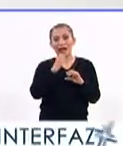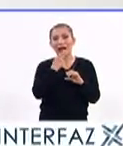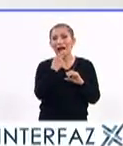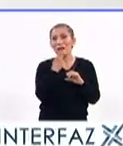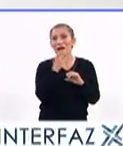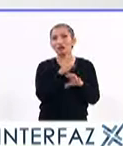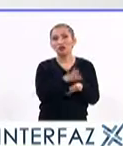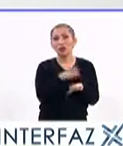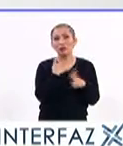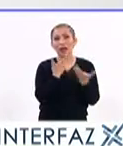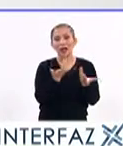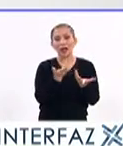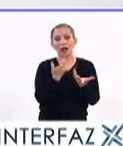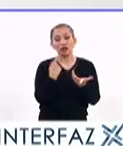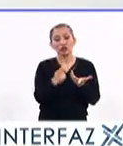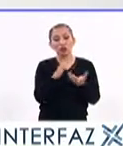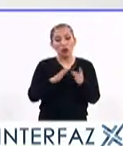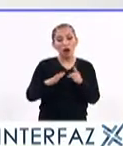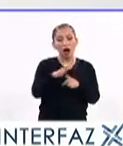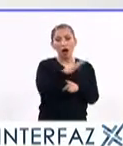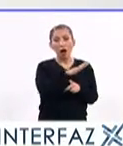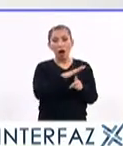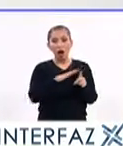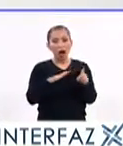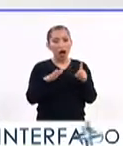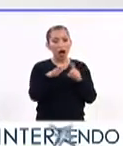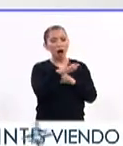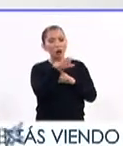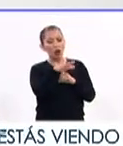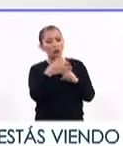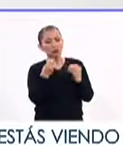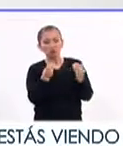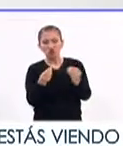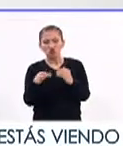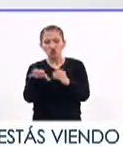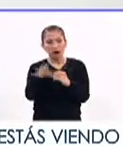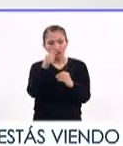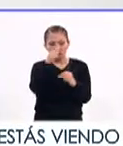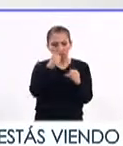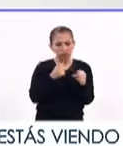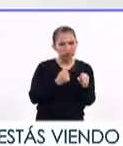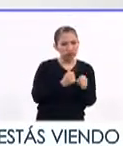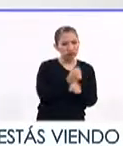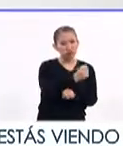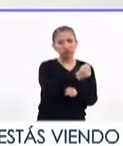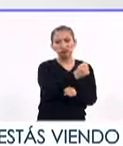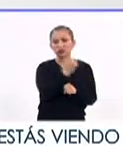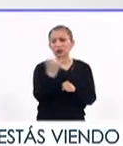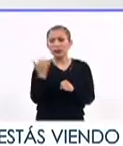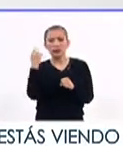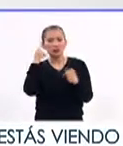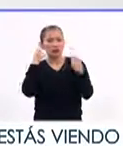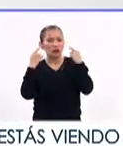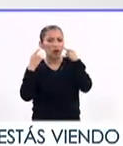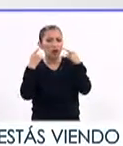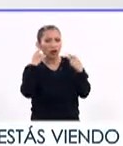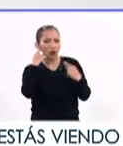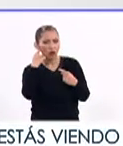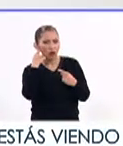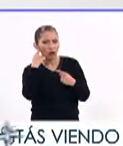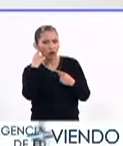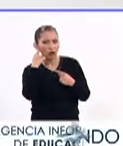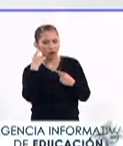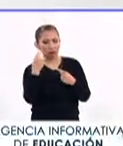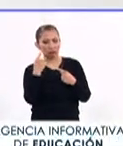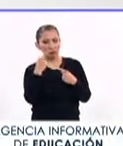de sus atmósferas que están llenas de violencia y sonoridades.